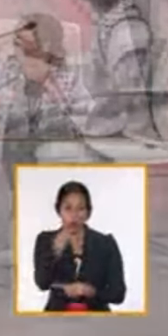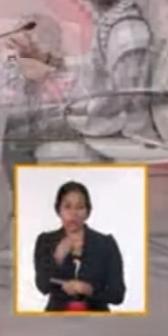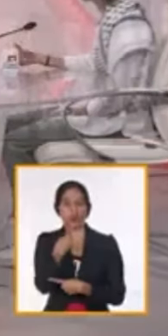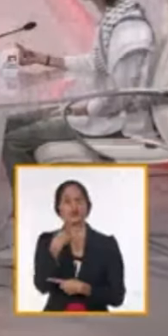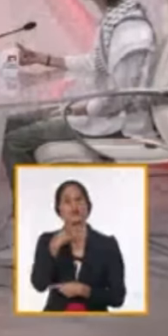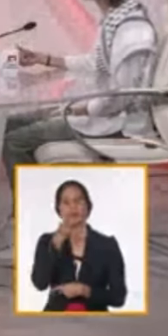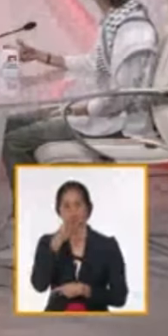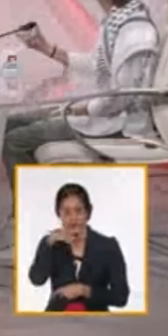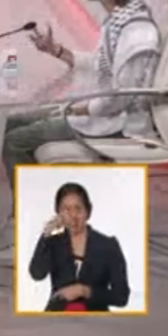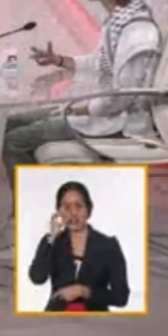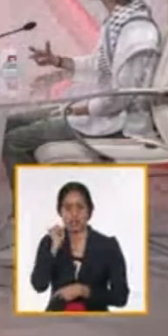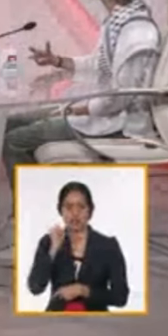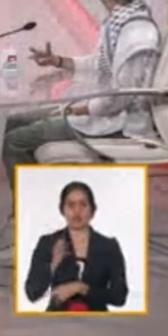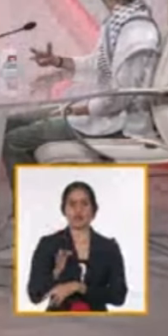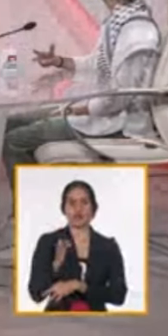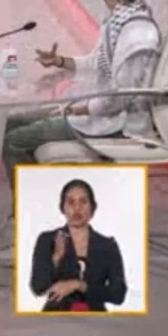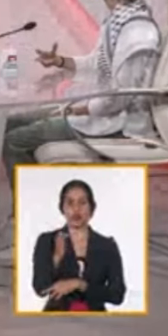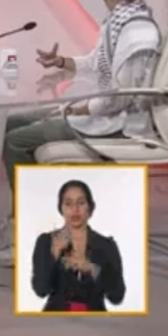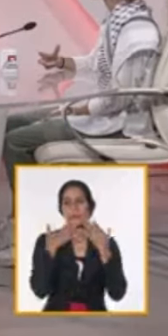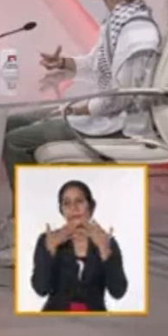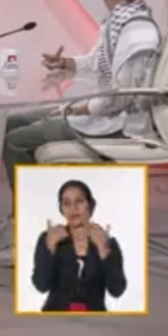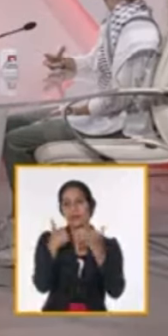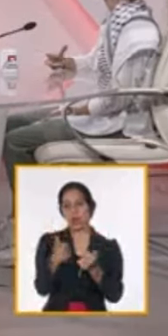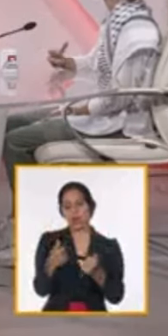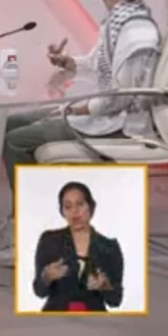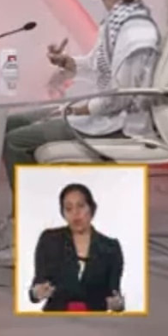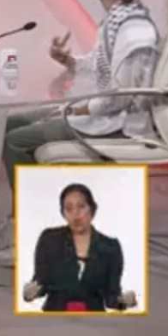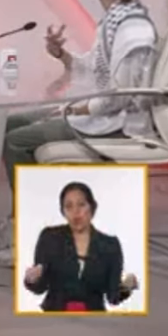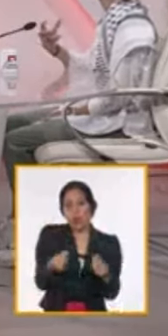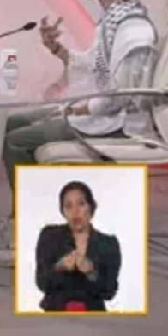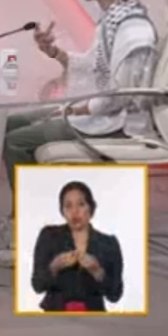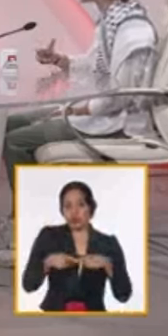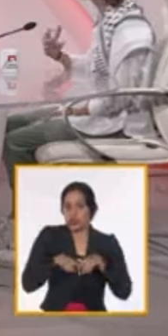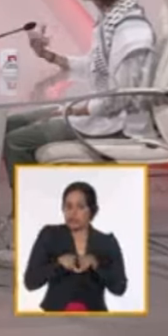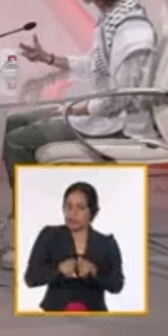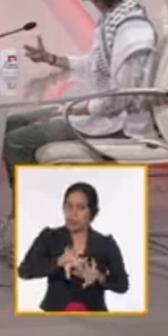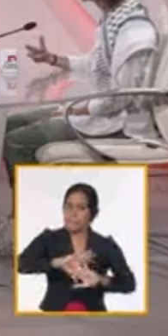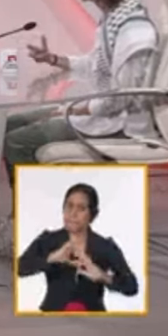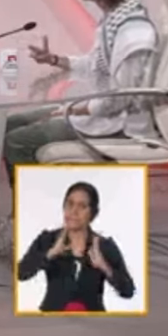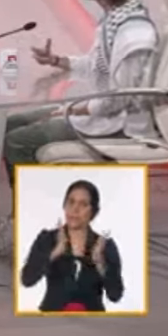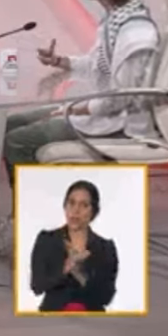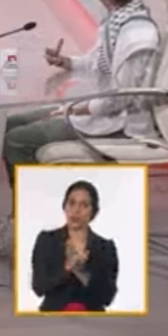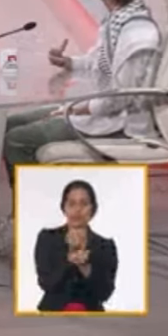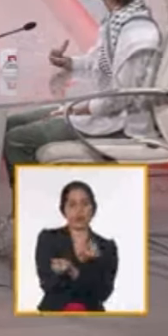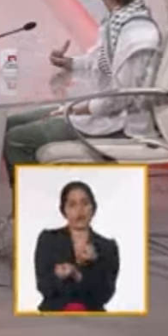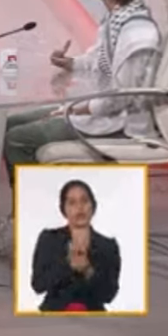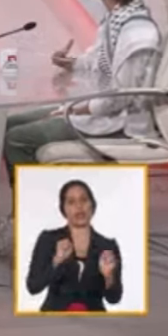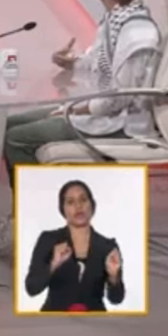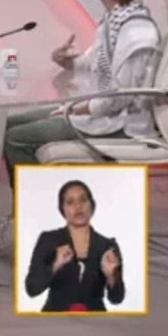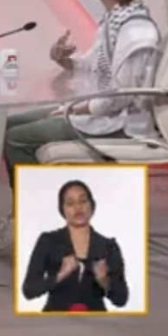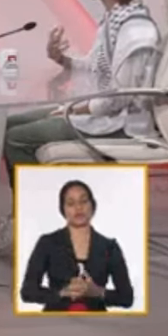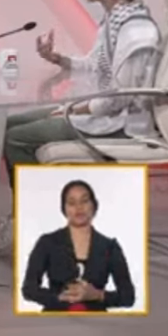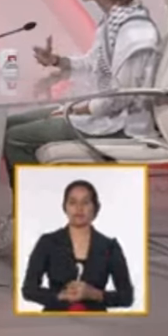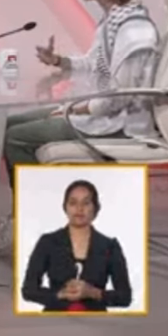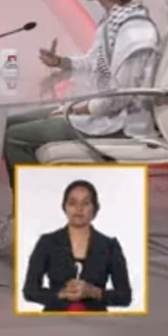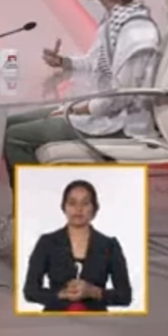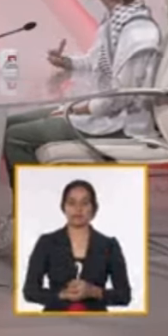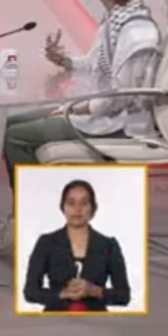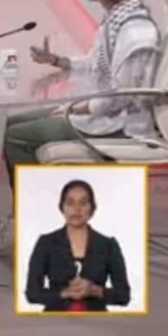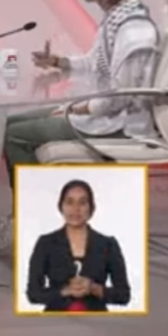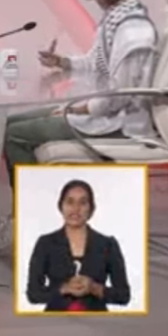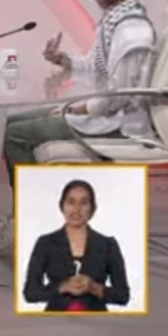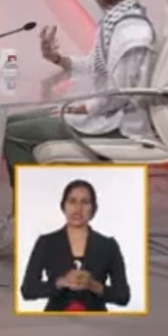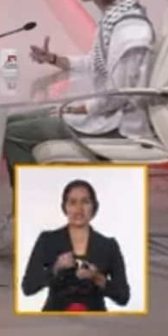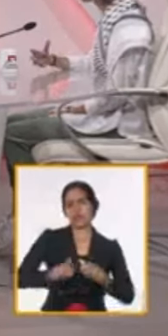puede avanzar y podemos lograr un mundo posible que no se base en